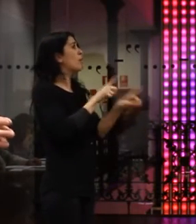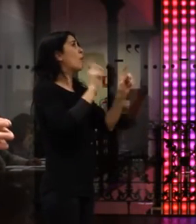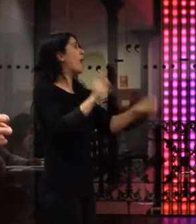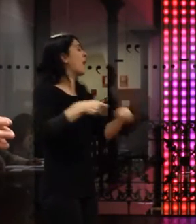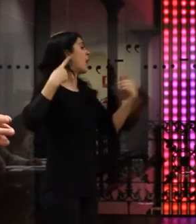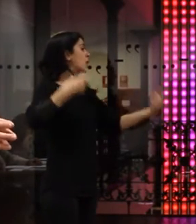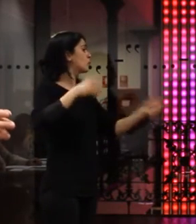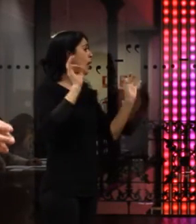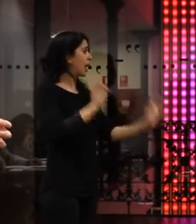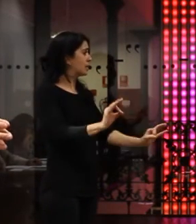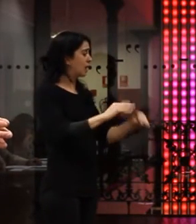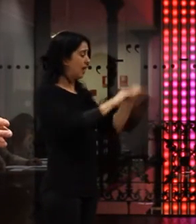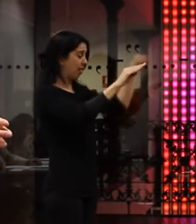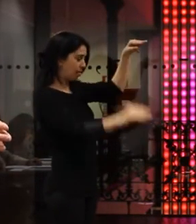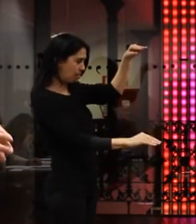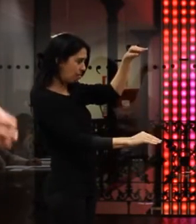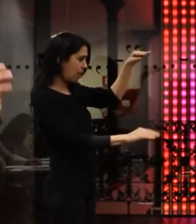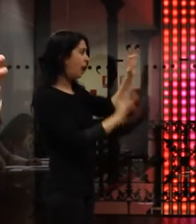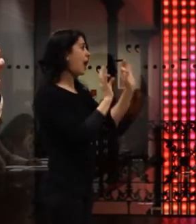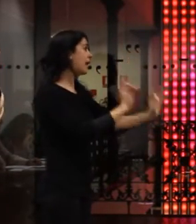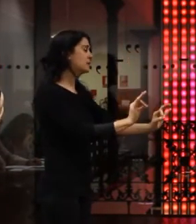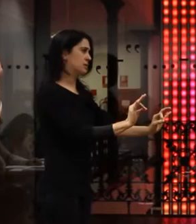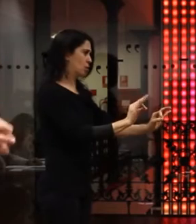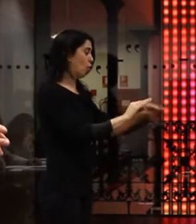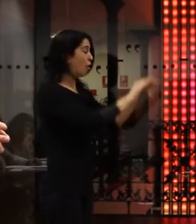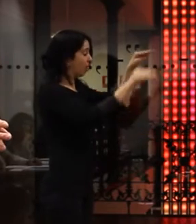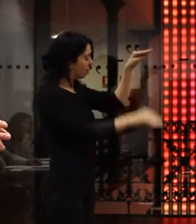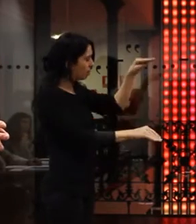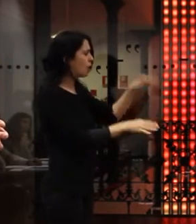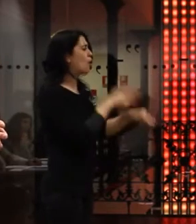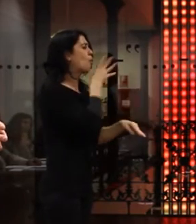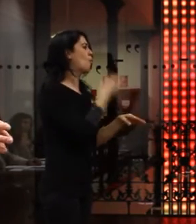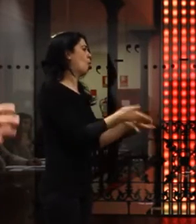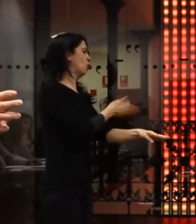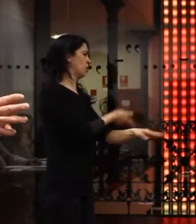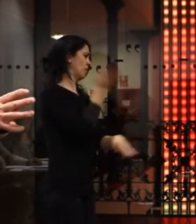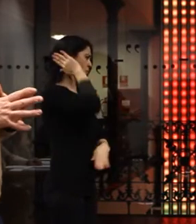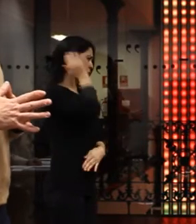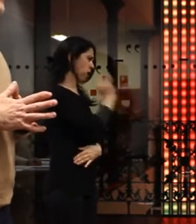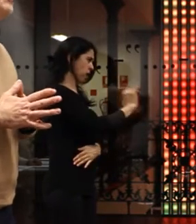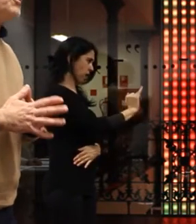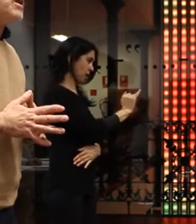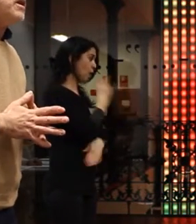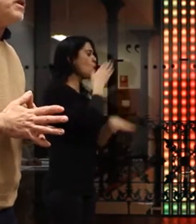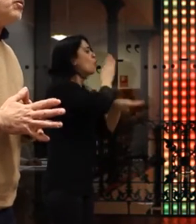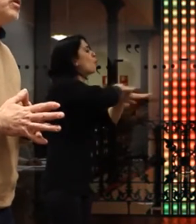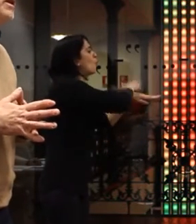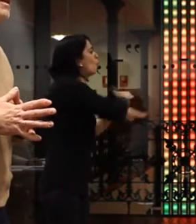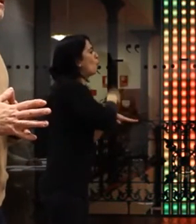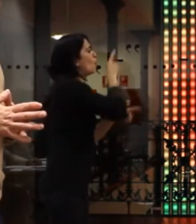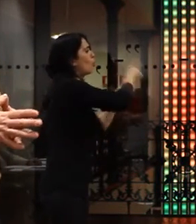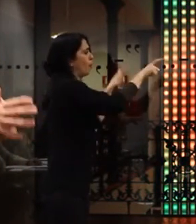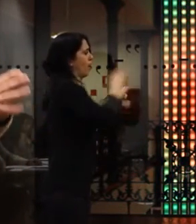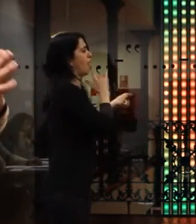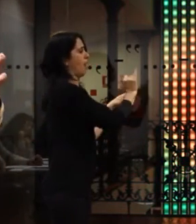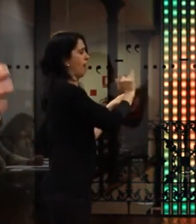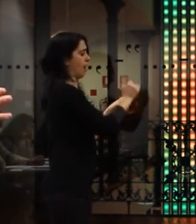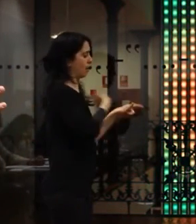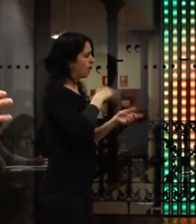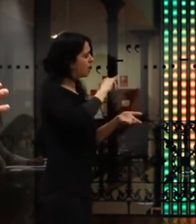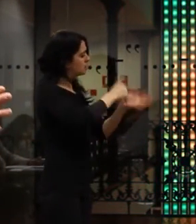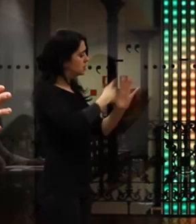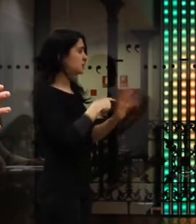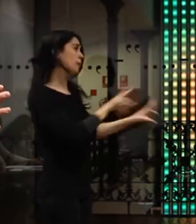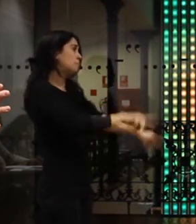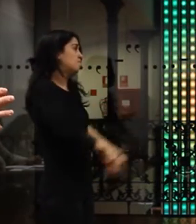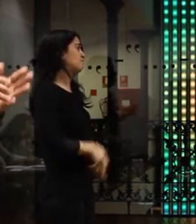desigualdad tiene razones, tiene causas y tiene culpables. Nosotros no estamos dispuestos a aceptar un sistema en el que